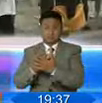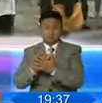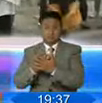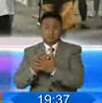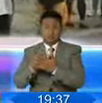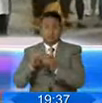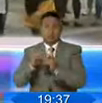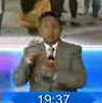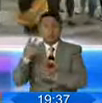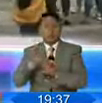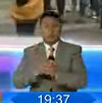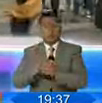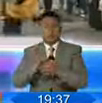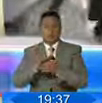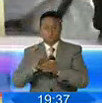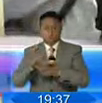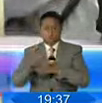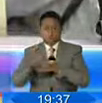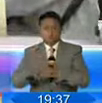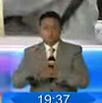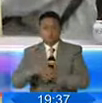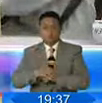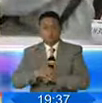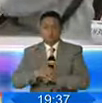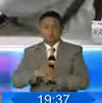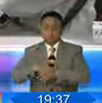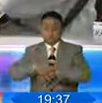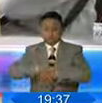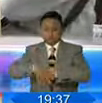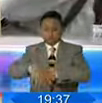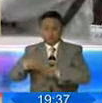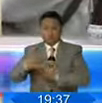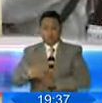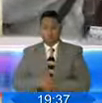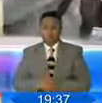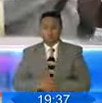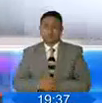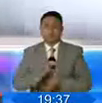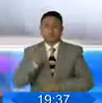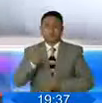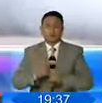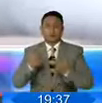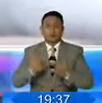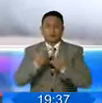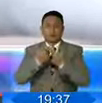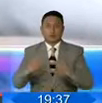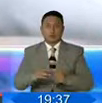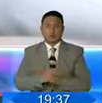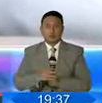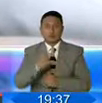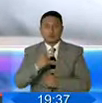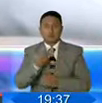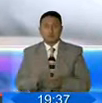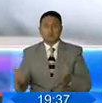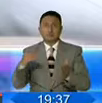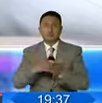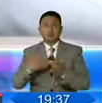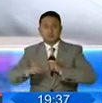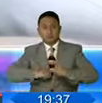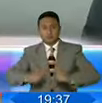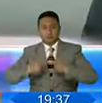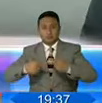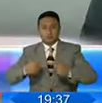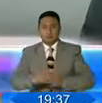el apoyo de varios colegas, quienes realizaron marchas y plantones. Finalmente fue liberado y afirma volverá a sus labores